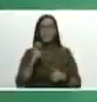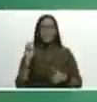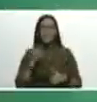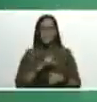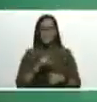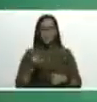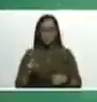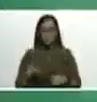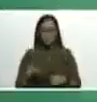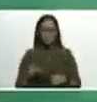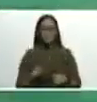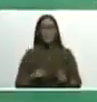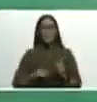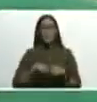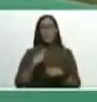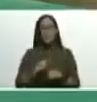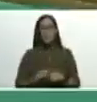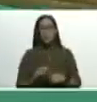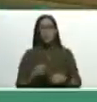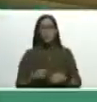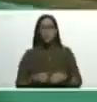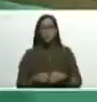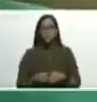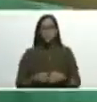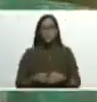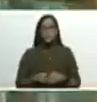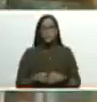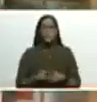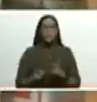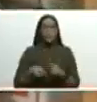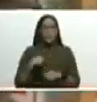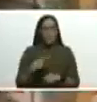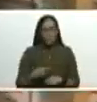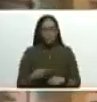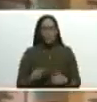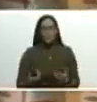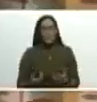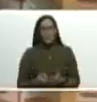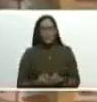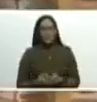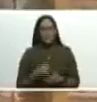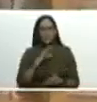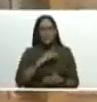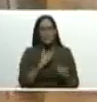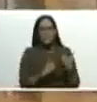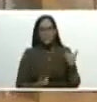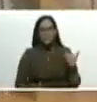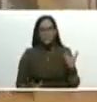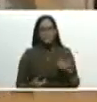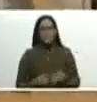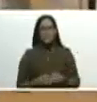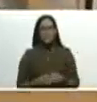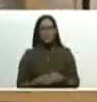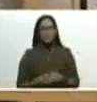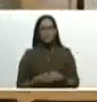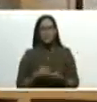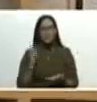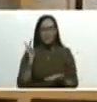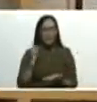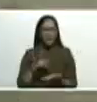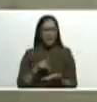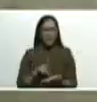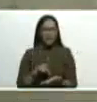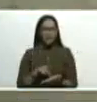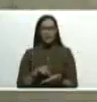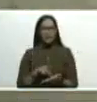Bueno. Lo otro, mi comandante presidente. Sí, lo otro, mi comandante presidente, normalmente aquí llevamos.